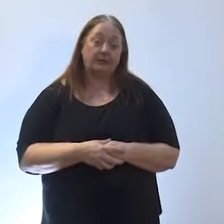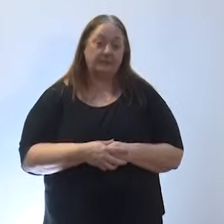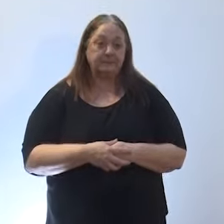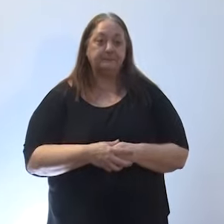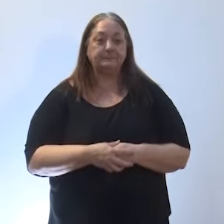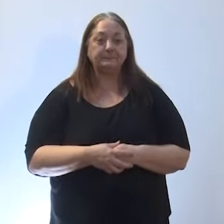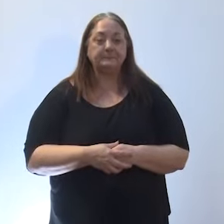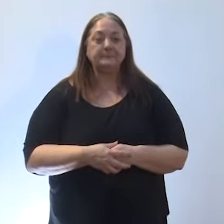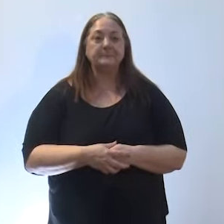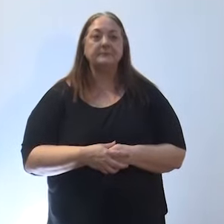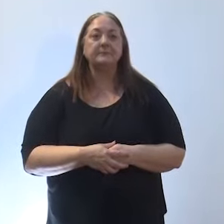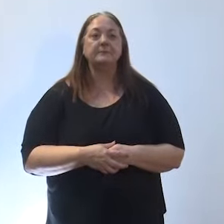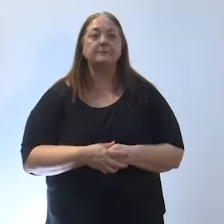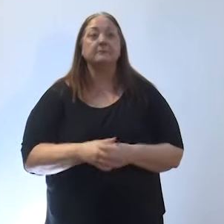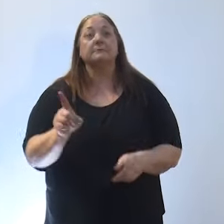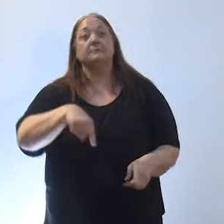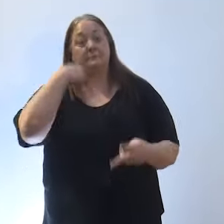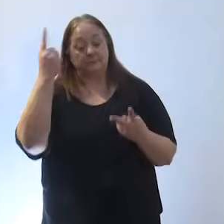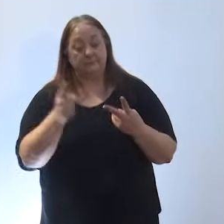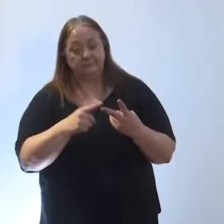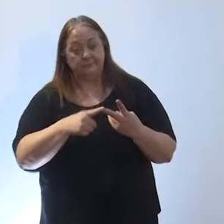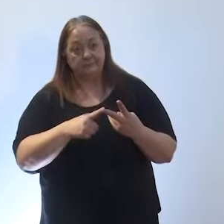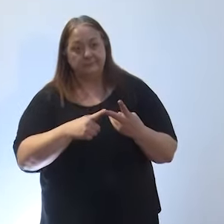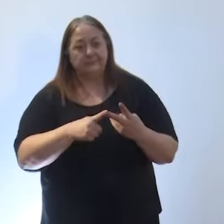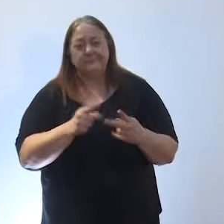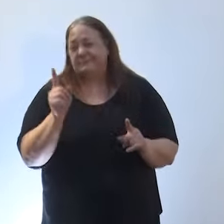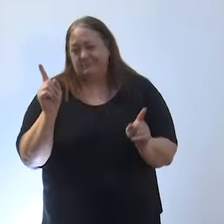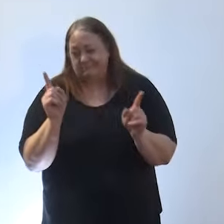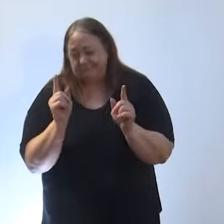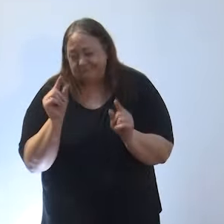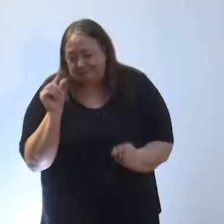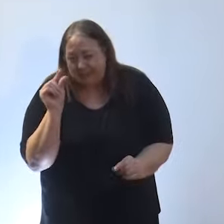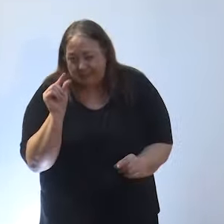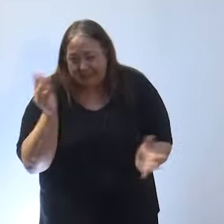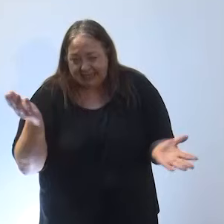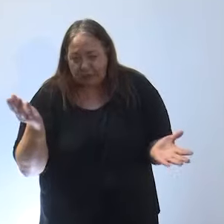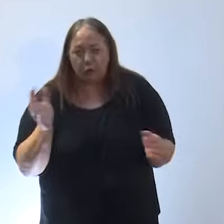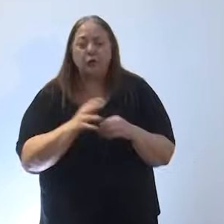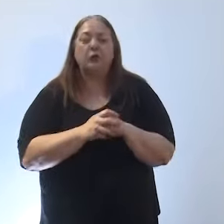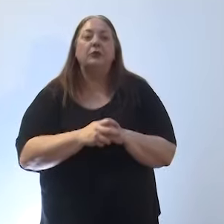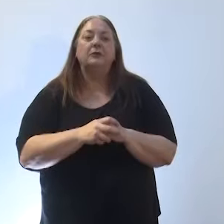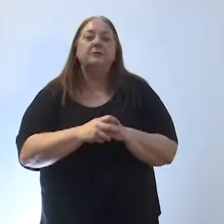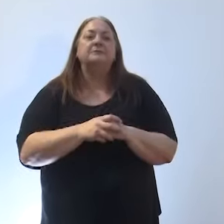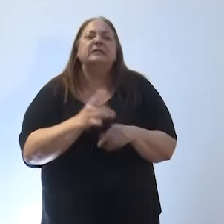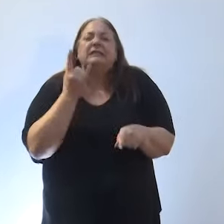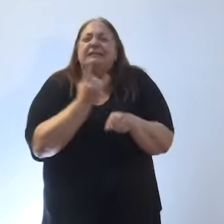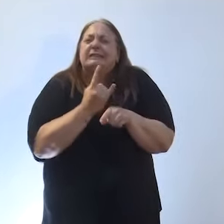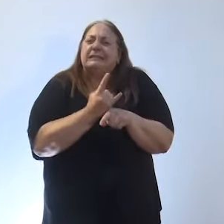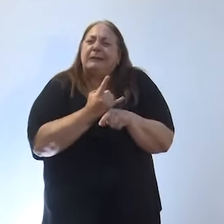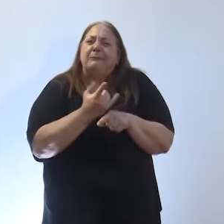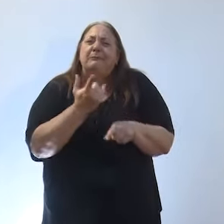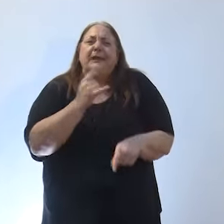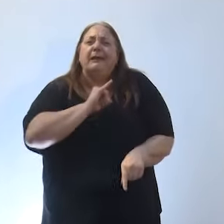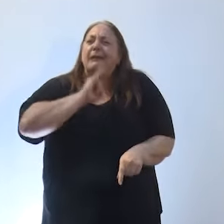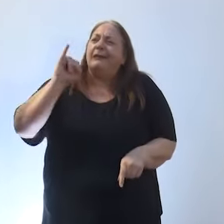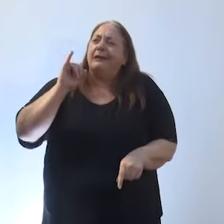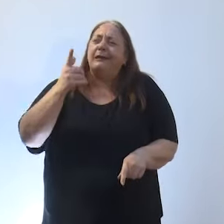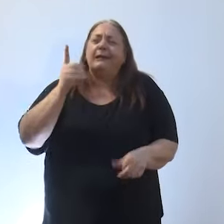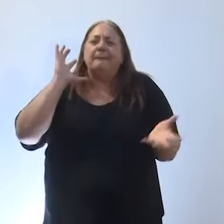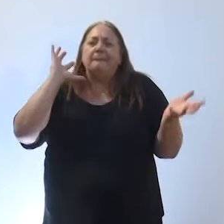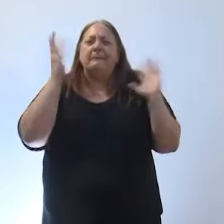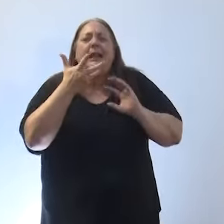e otra cosa más pequeña se se carga las tintas siempre en el triunfo de mi ley en el voto joven